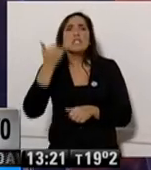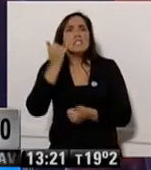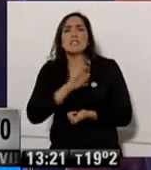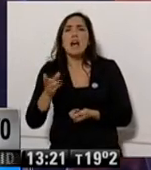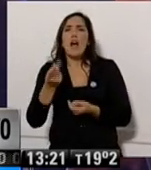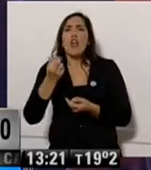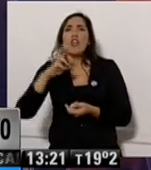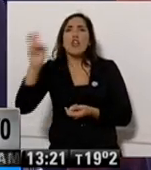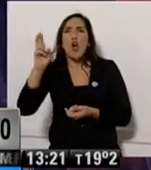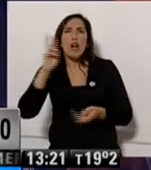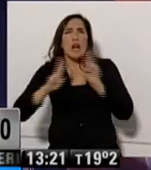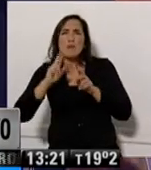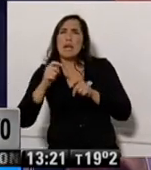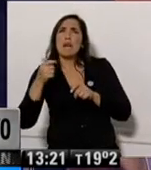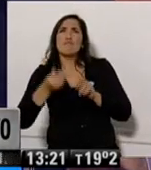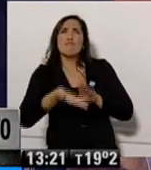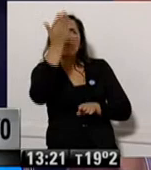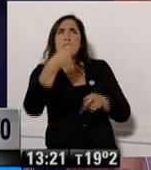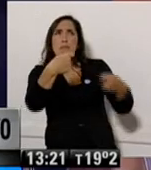cambiarias presionándonos